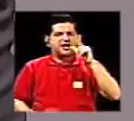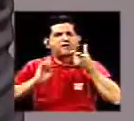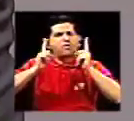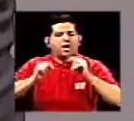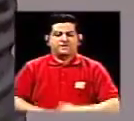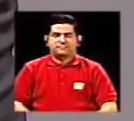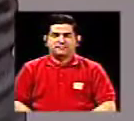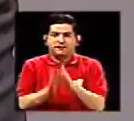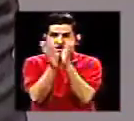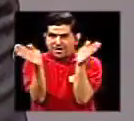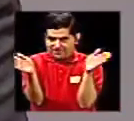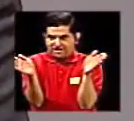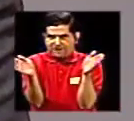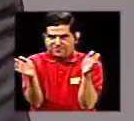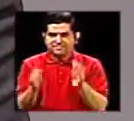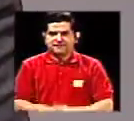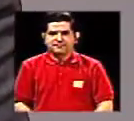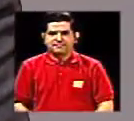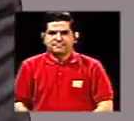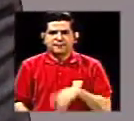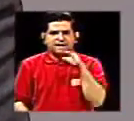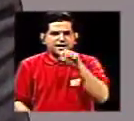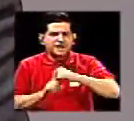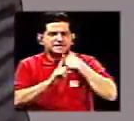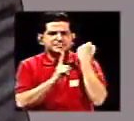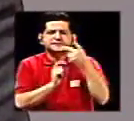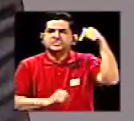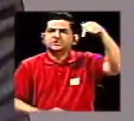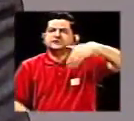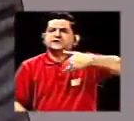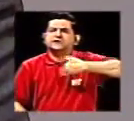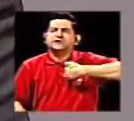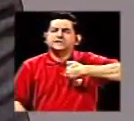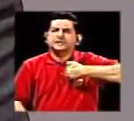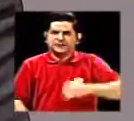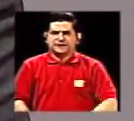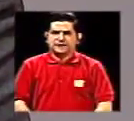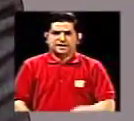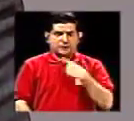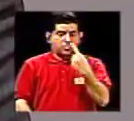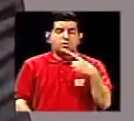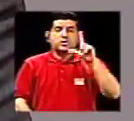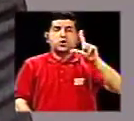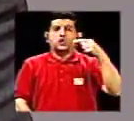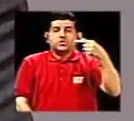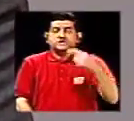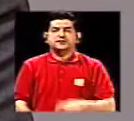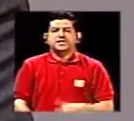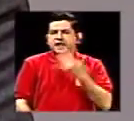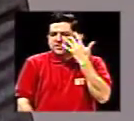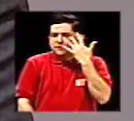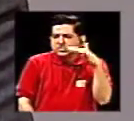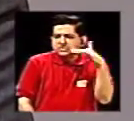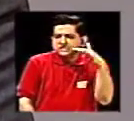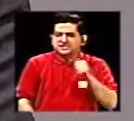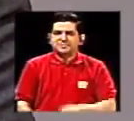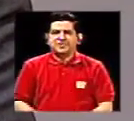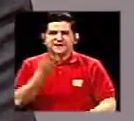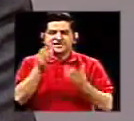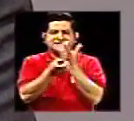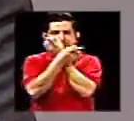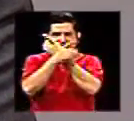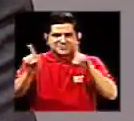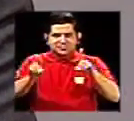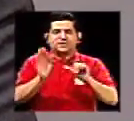creo que en general lo que se acontece hoy, como ha dicho Luis Guillermo, se acerca más a lo que puede ser una